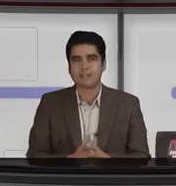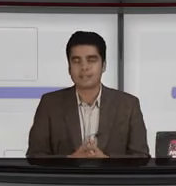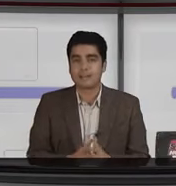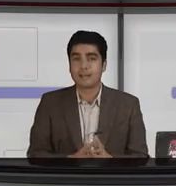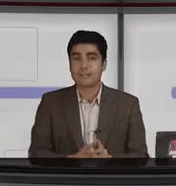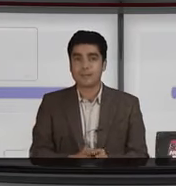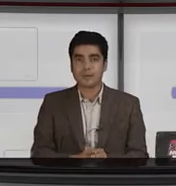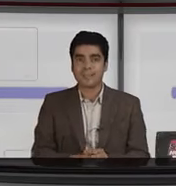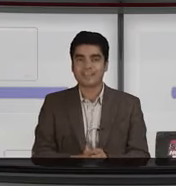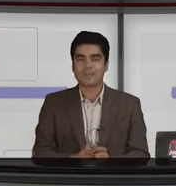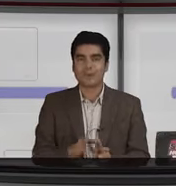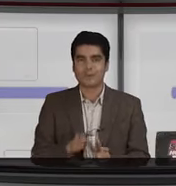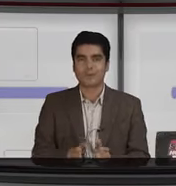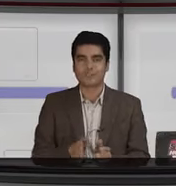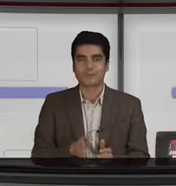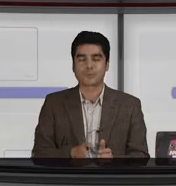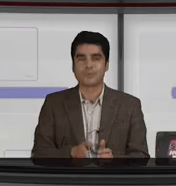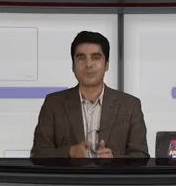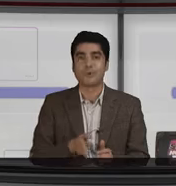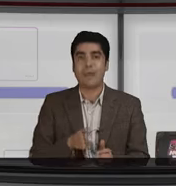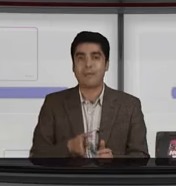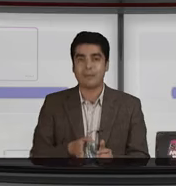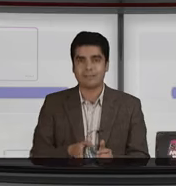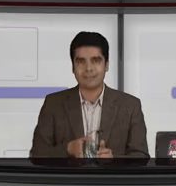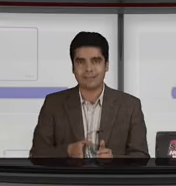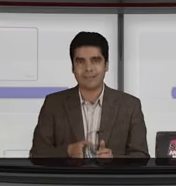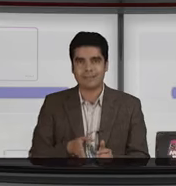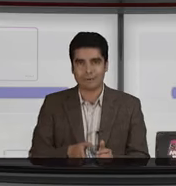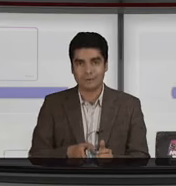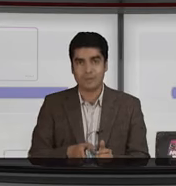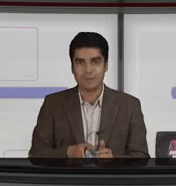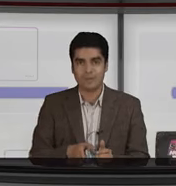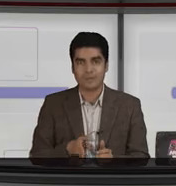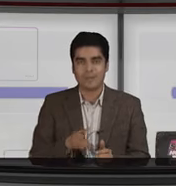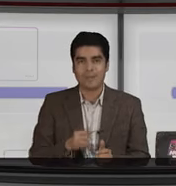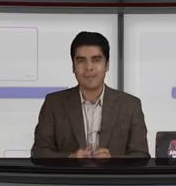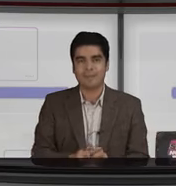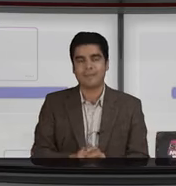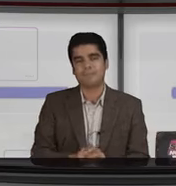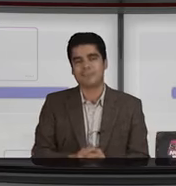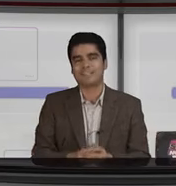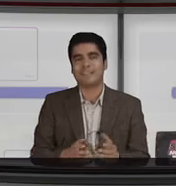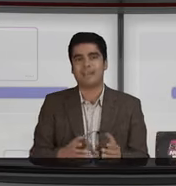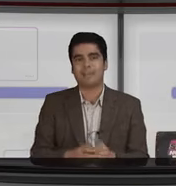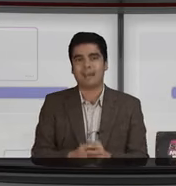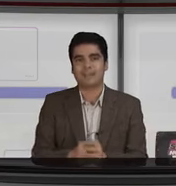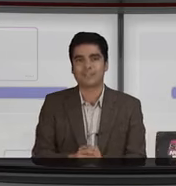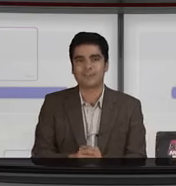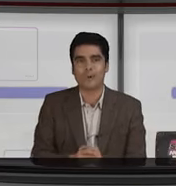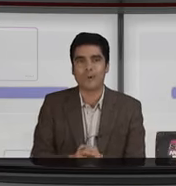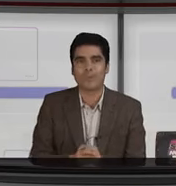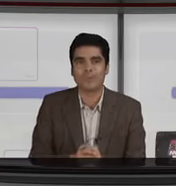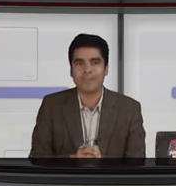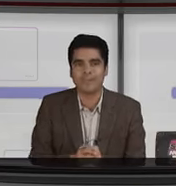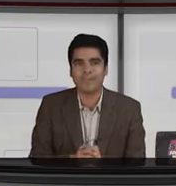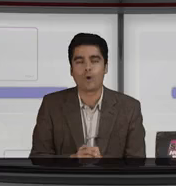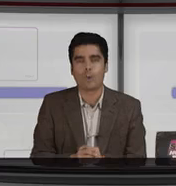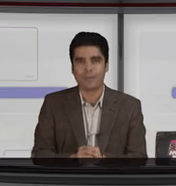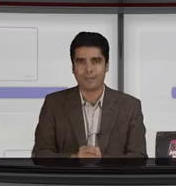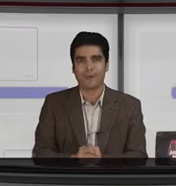Ahí están las declaraciones. Todo esto sucedió la mañanera de hoy en el Palacio